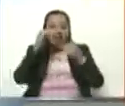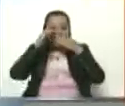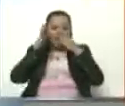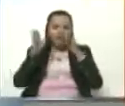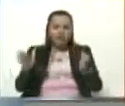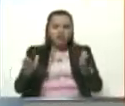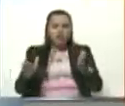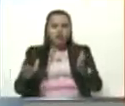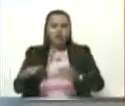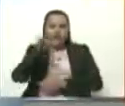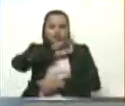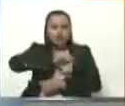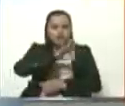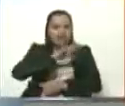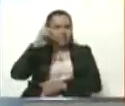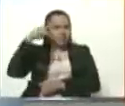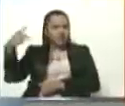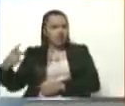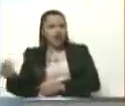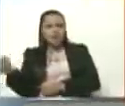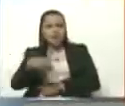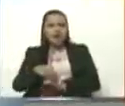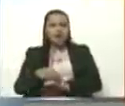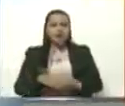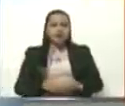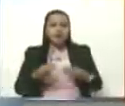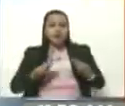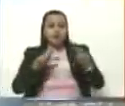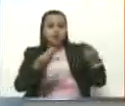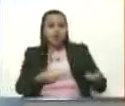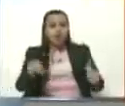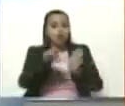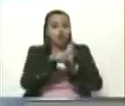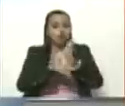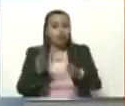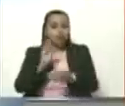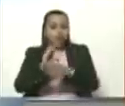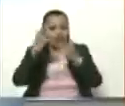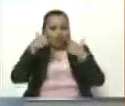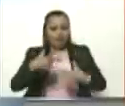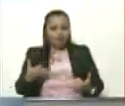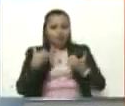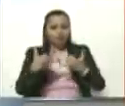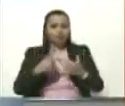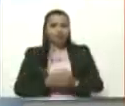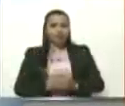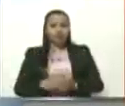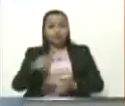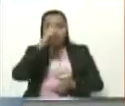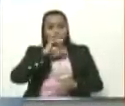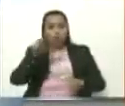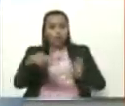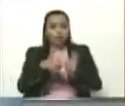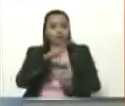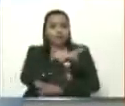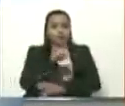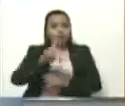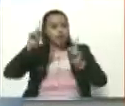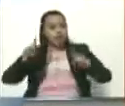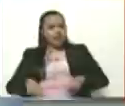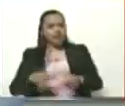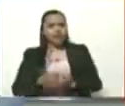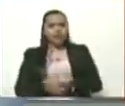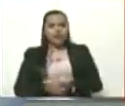social y de ser necesario el otorgamiento de medidas de protección durante el año 2021 igualmente se logró la